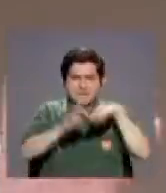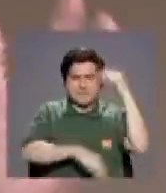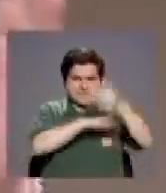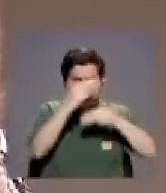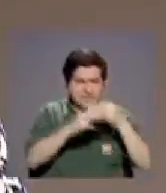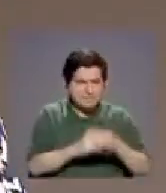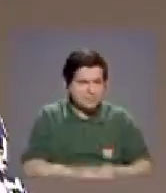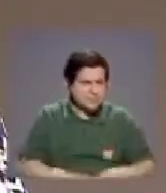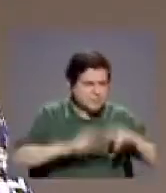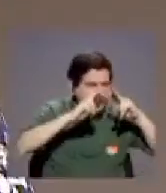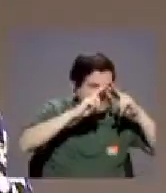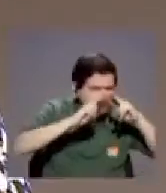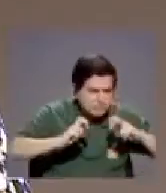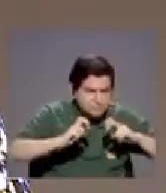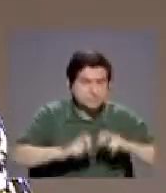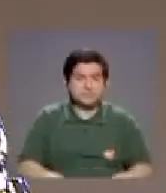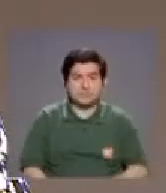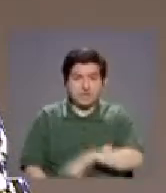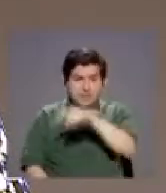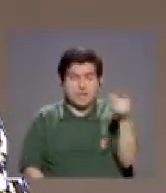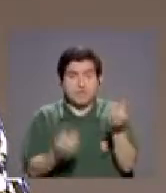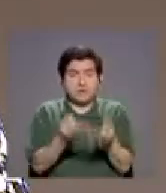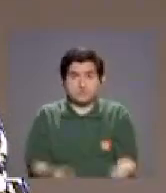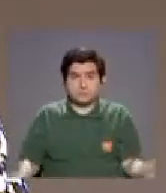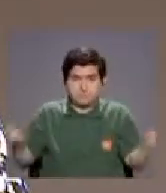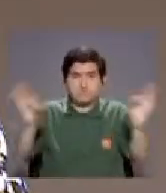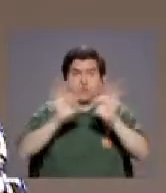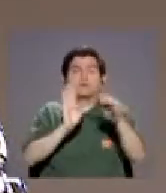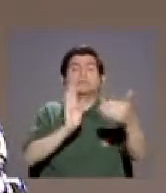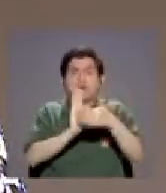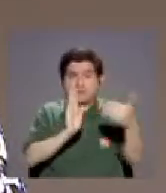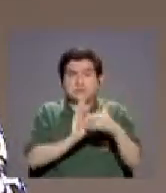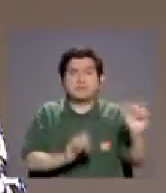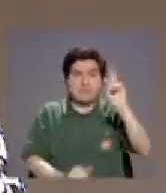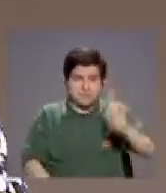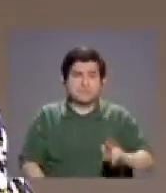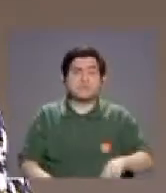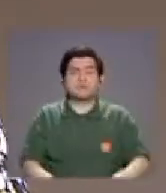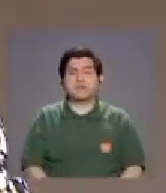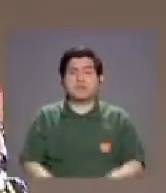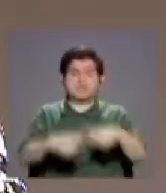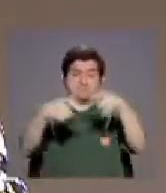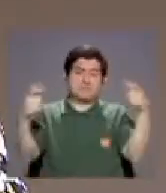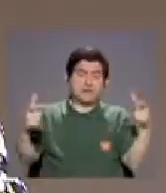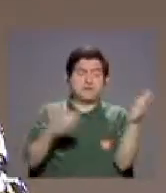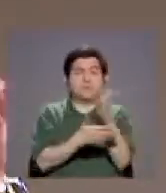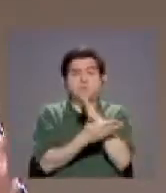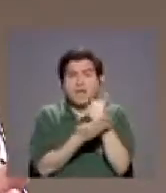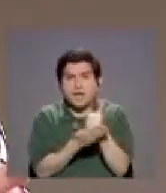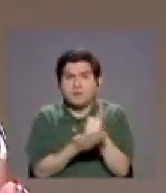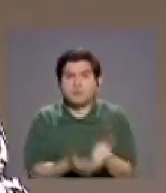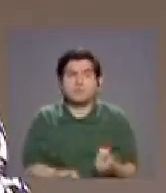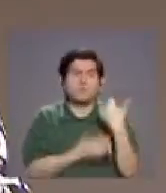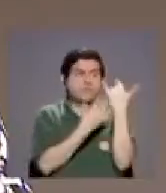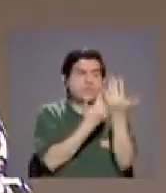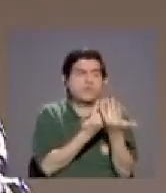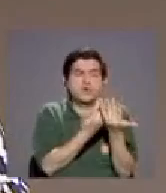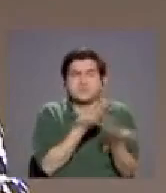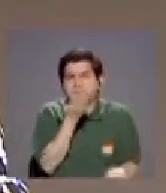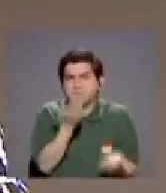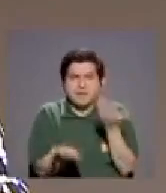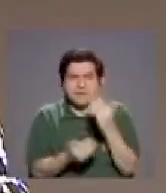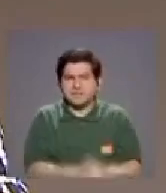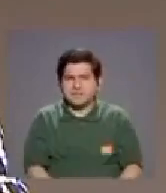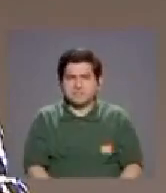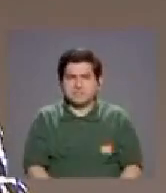mundo. Muchos de ellos, por supuesto, que repercuten en Costa Rica, la gran mayoría. Algunos, pues, esperemos que estén muy lejos